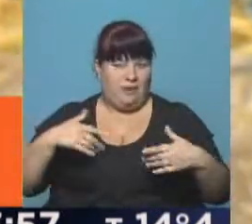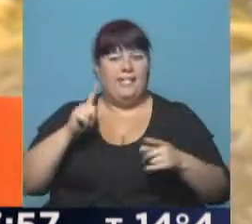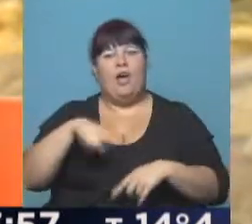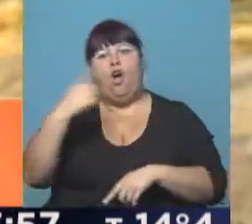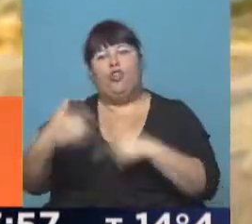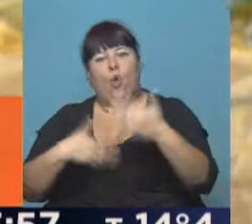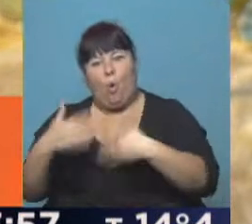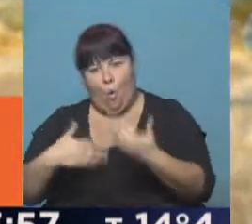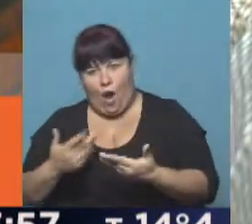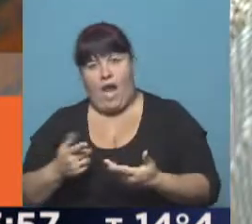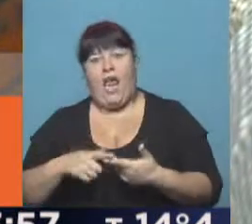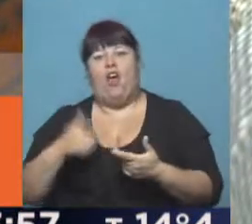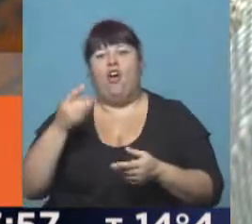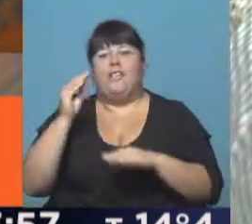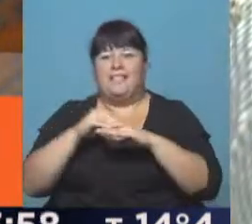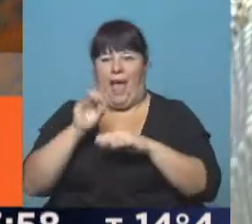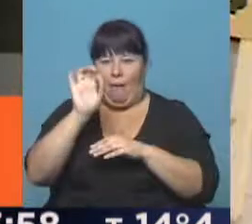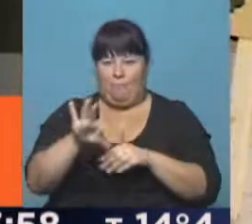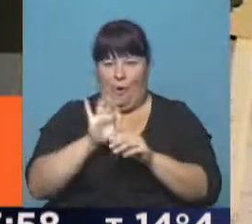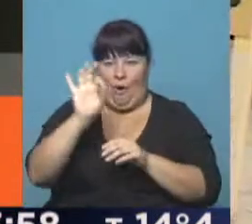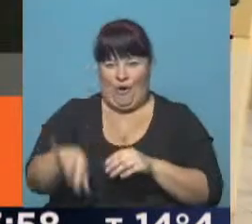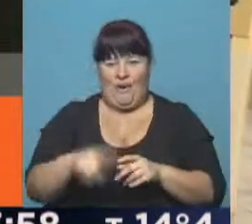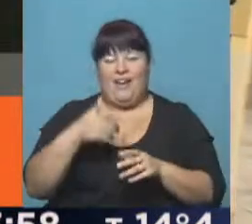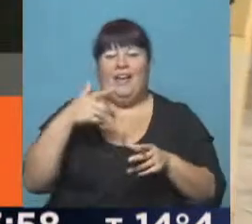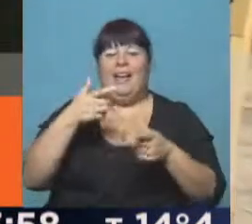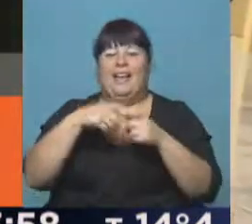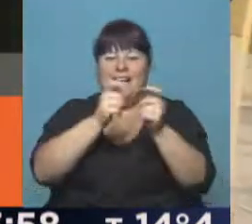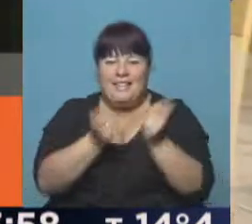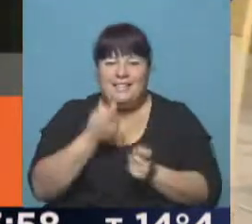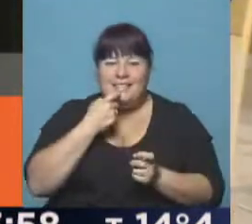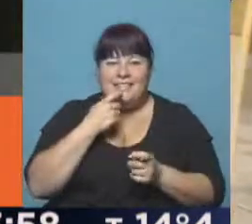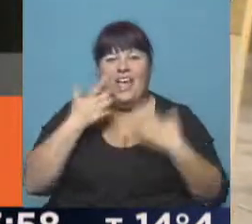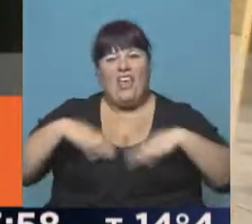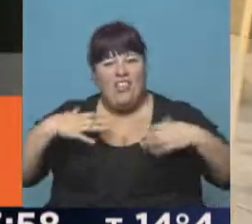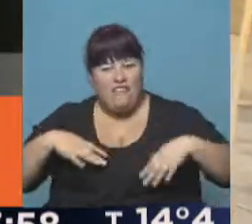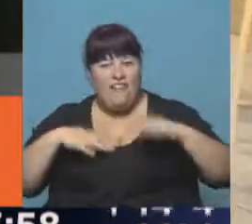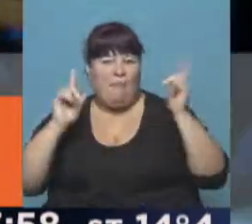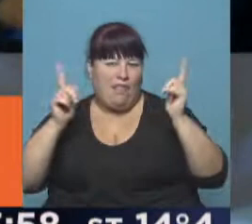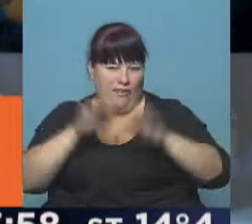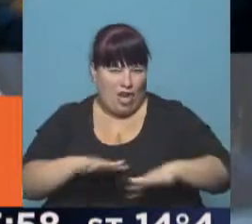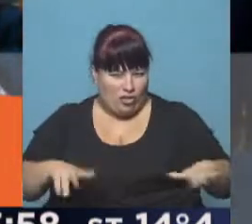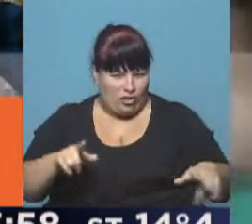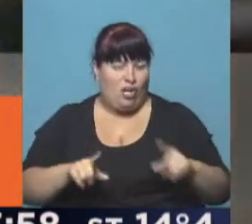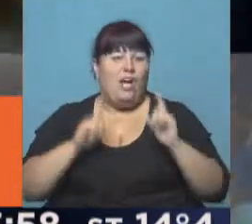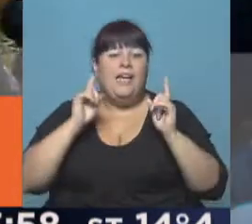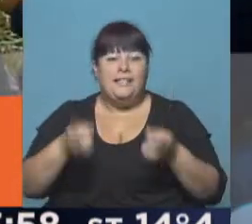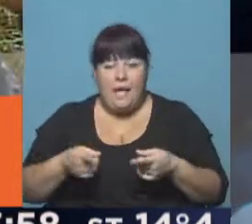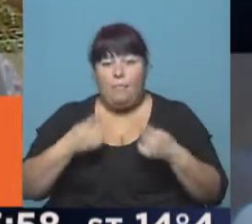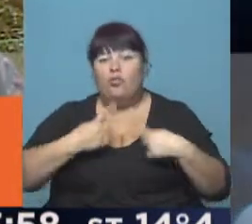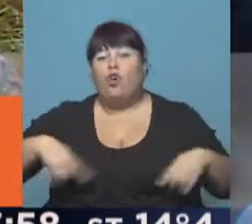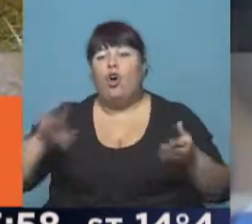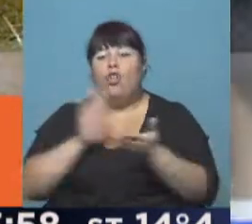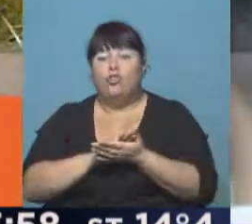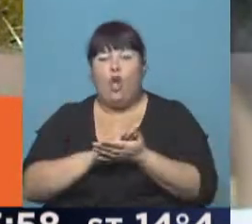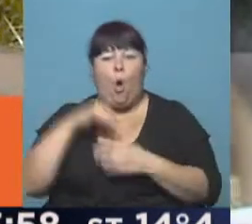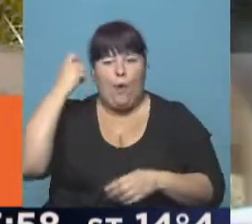sector de juegos, que tienen el sapo por aquí, la herradura, un par de disfraces para que los chicos se diviertan. Y tienen ya todo lo que es el sector